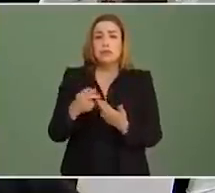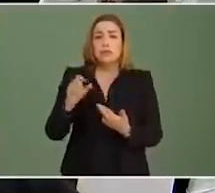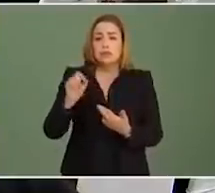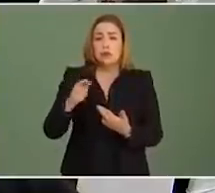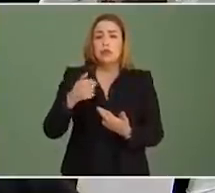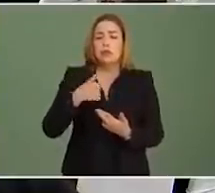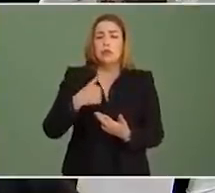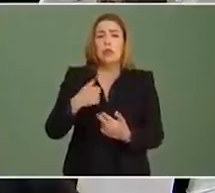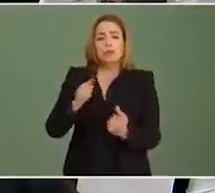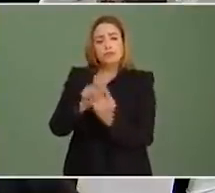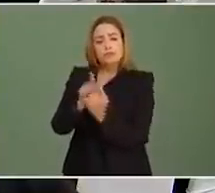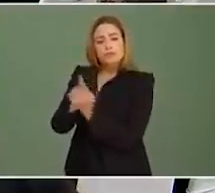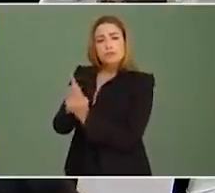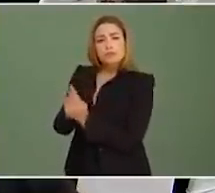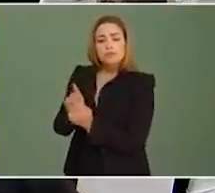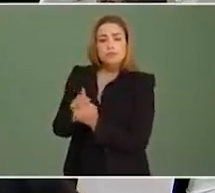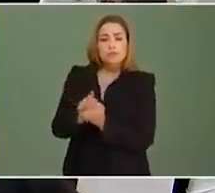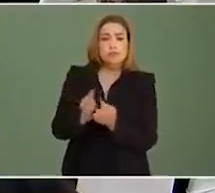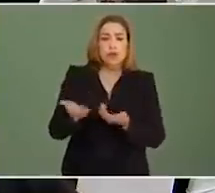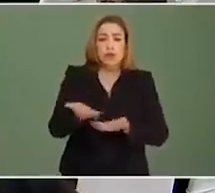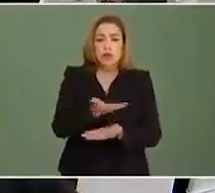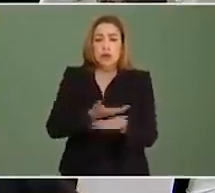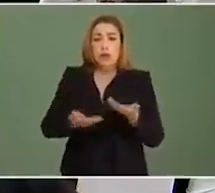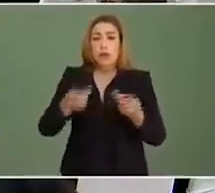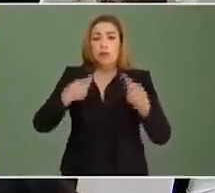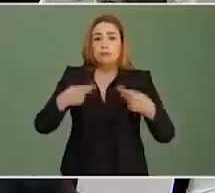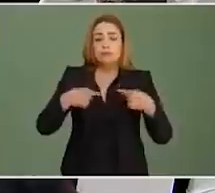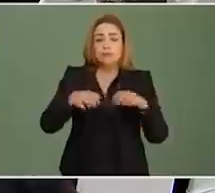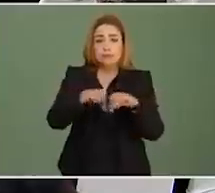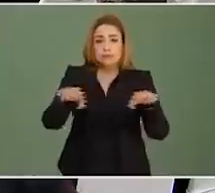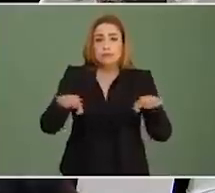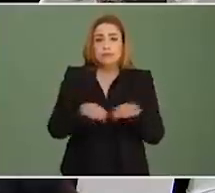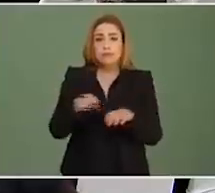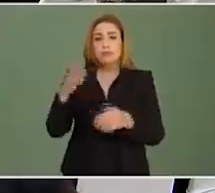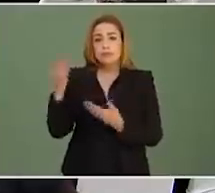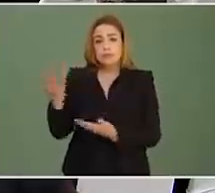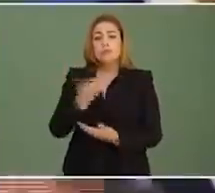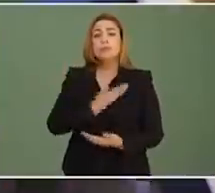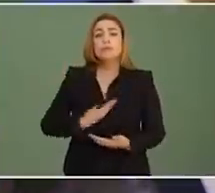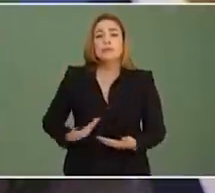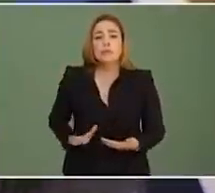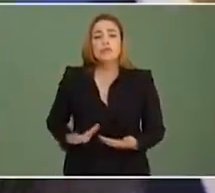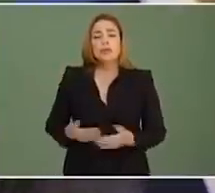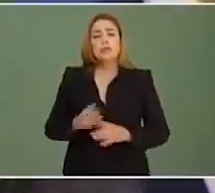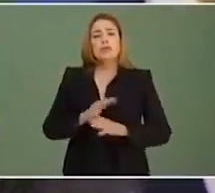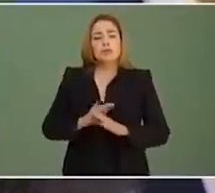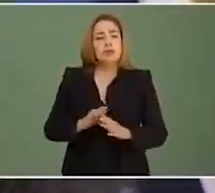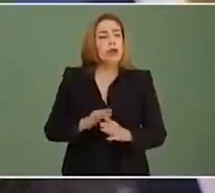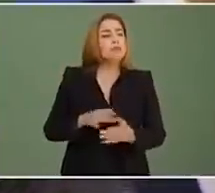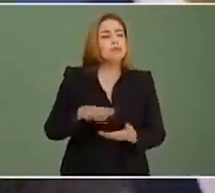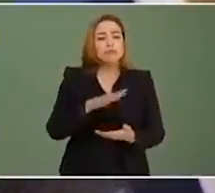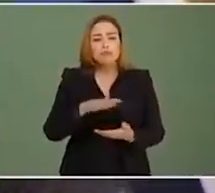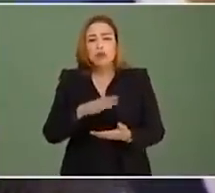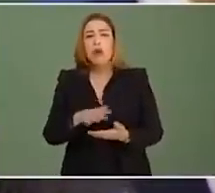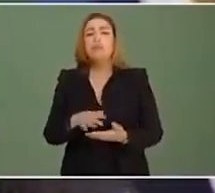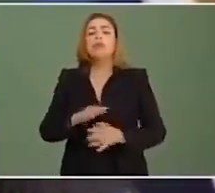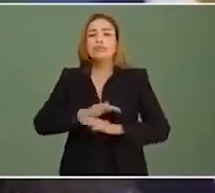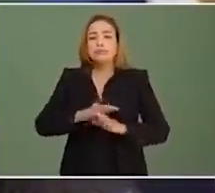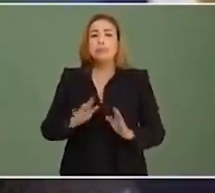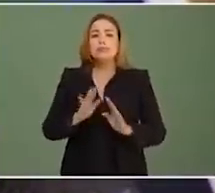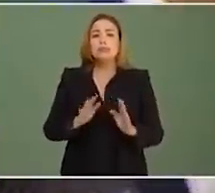del presidente para buscar algunas soluciones sobre todo en el tema del combustible y estamos encontrando alguna solución vamos a encontrar una solución